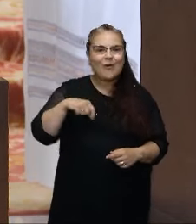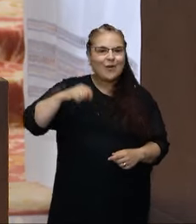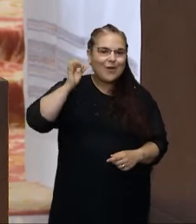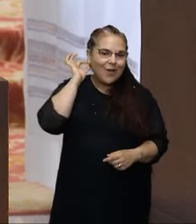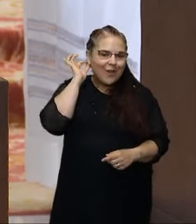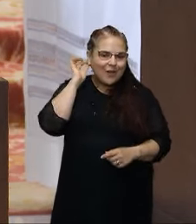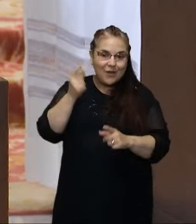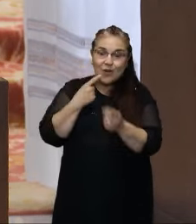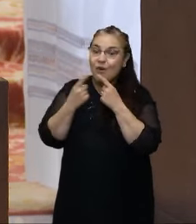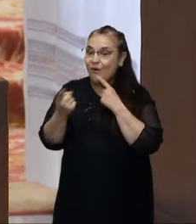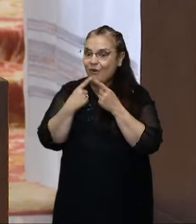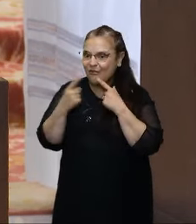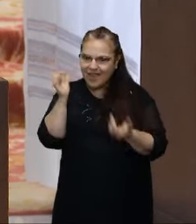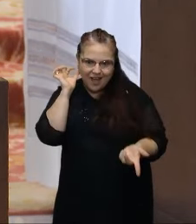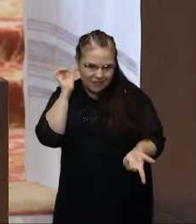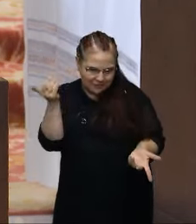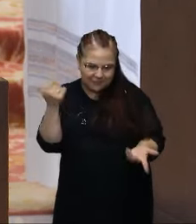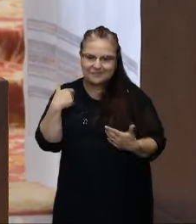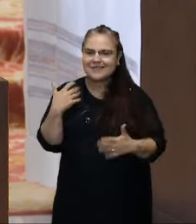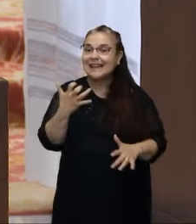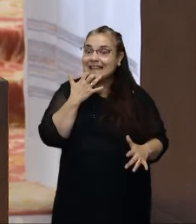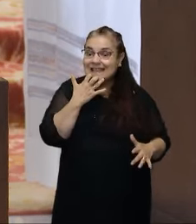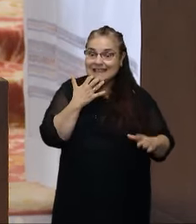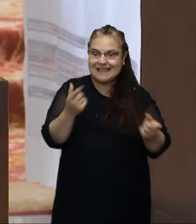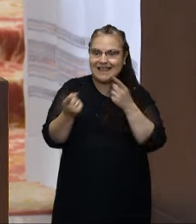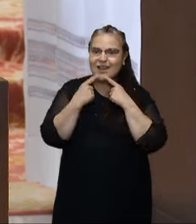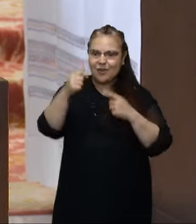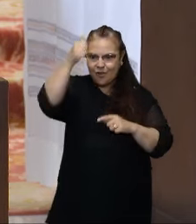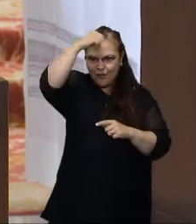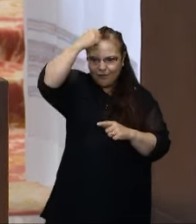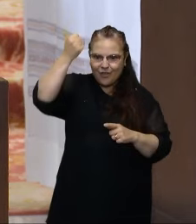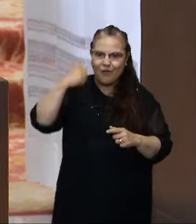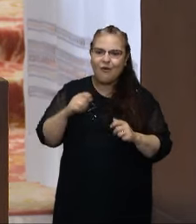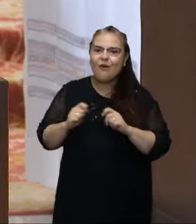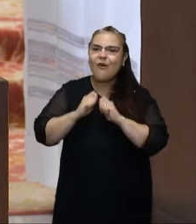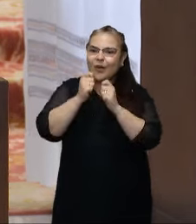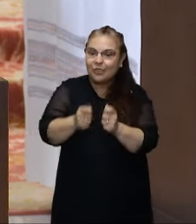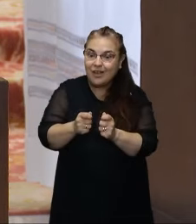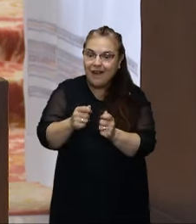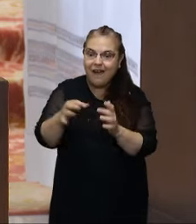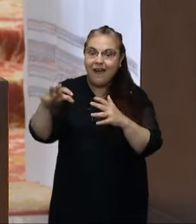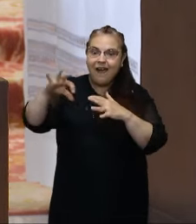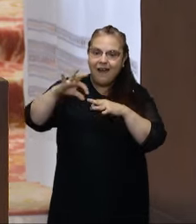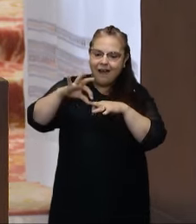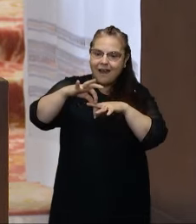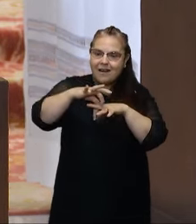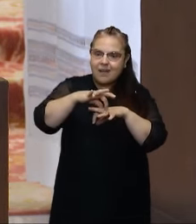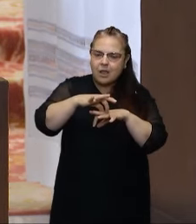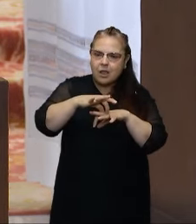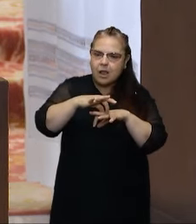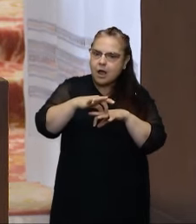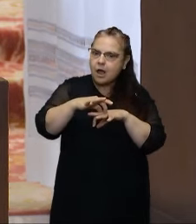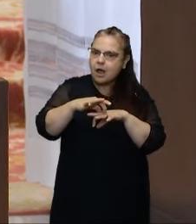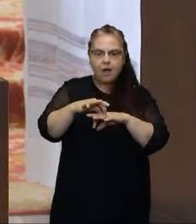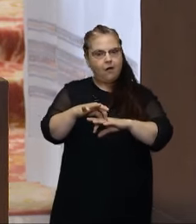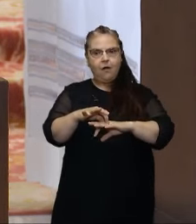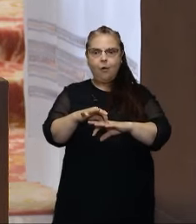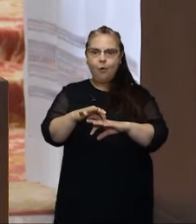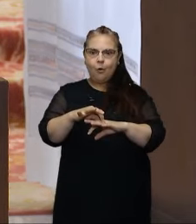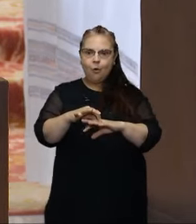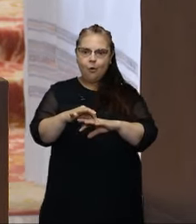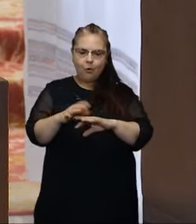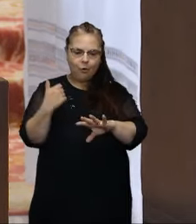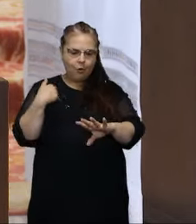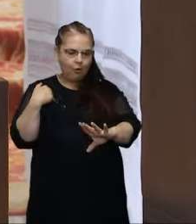cuando el novio la regala un anillo, la novia se queda prendada del anillo y se olvida